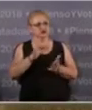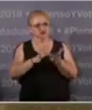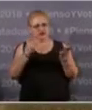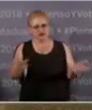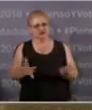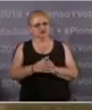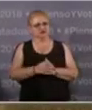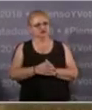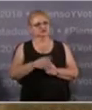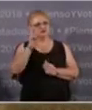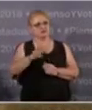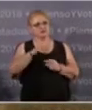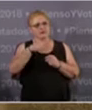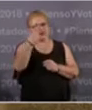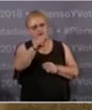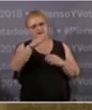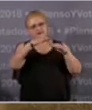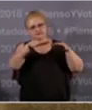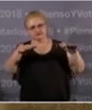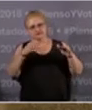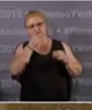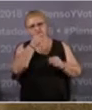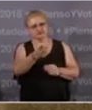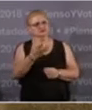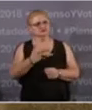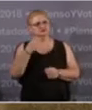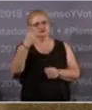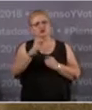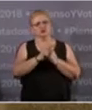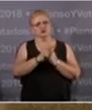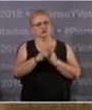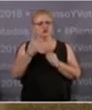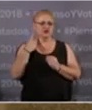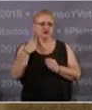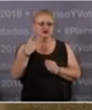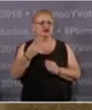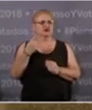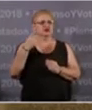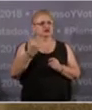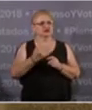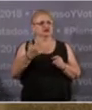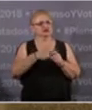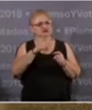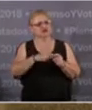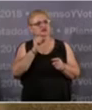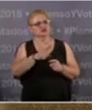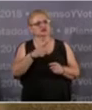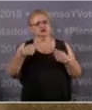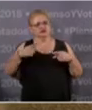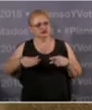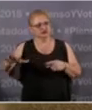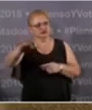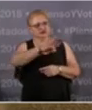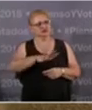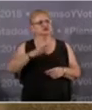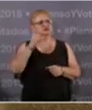en su plataforma electoral plantean la definición de una política nacional de prevención del delito en la que las y los ciudadanos sean actores de cambio y